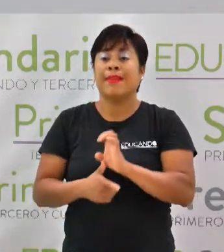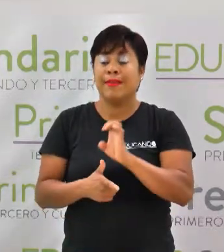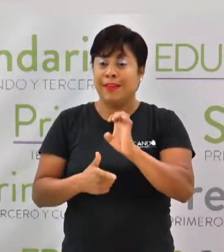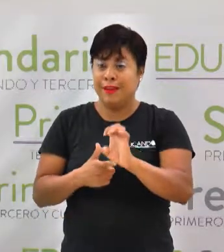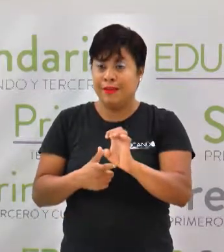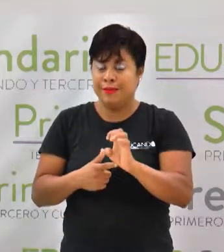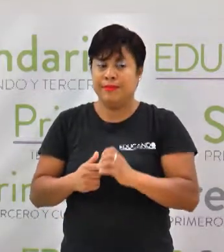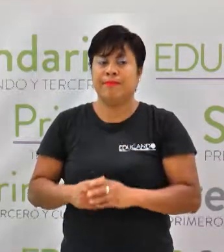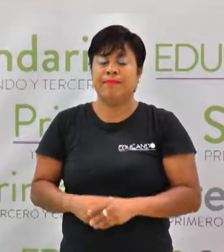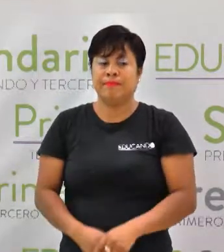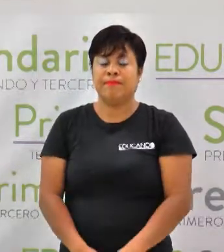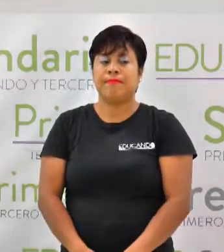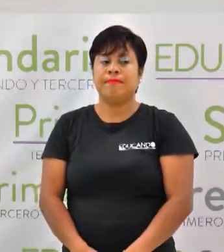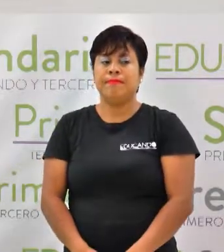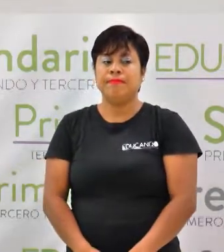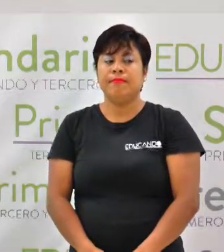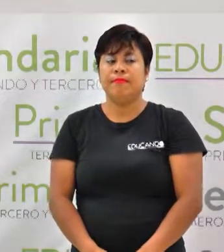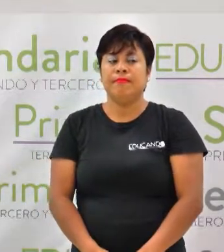Entonces,